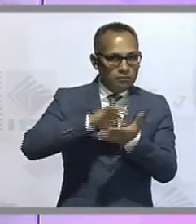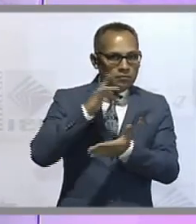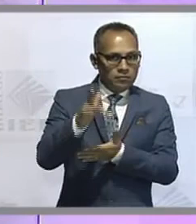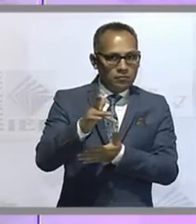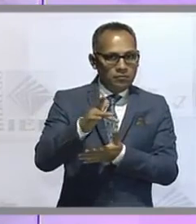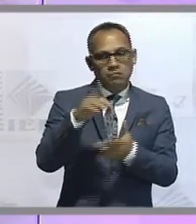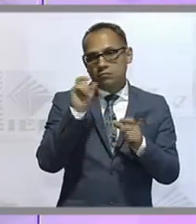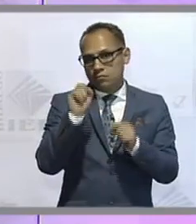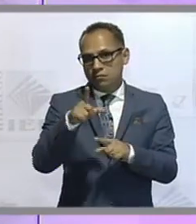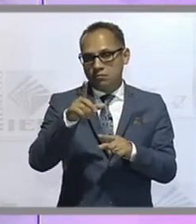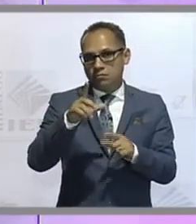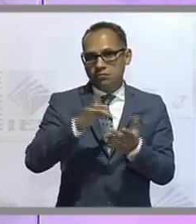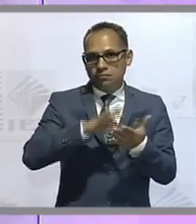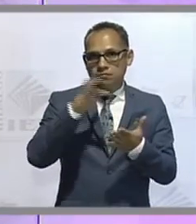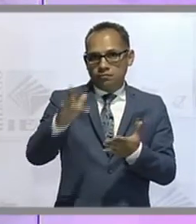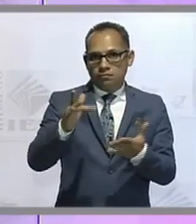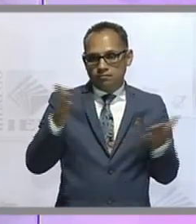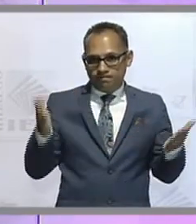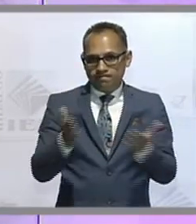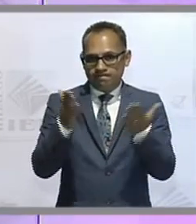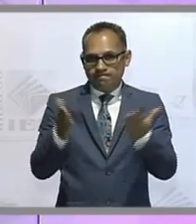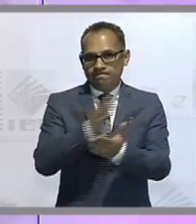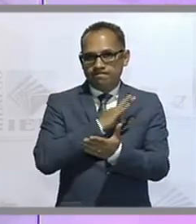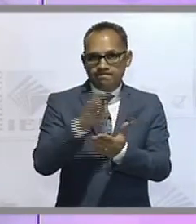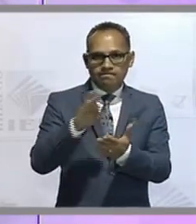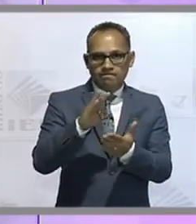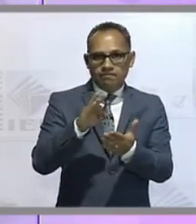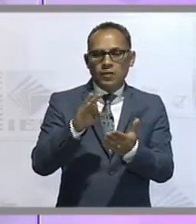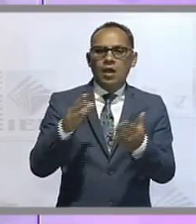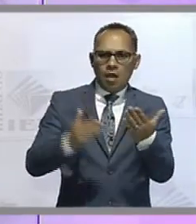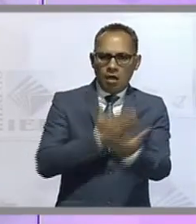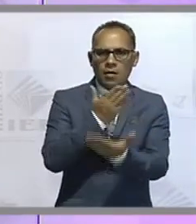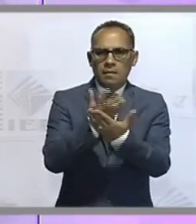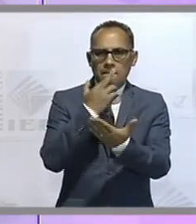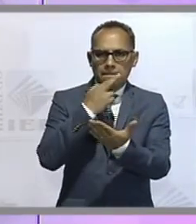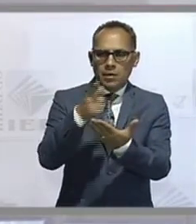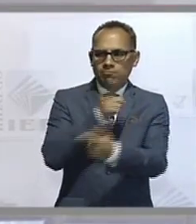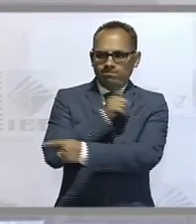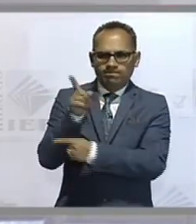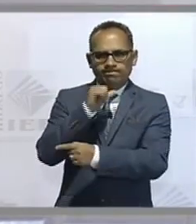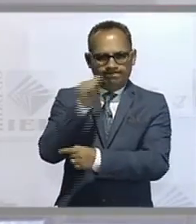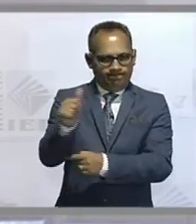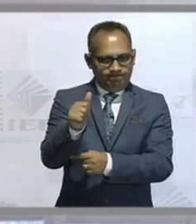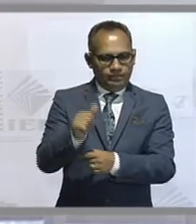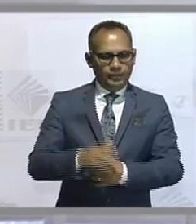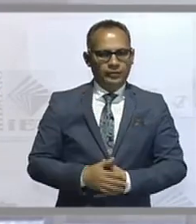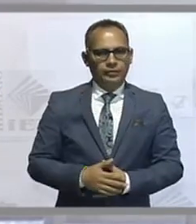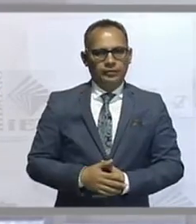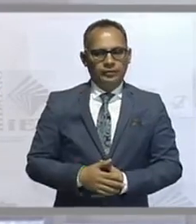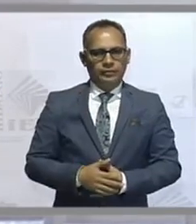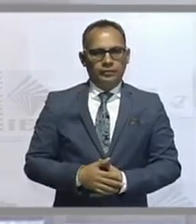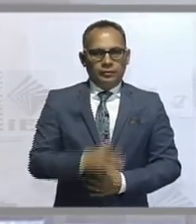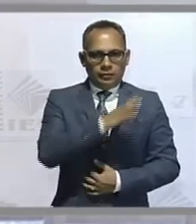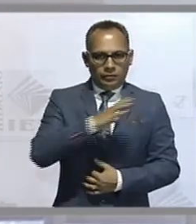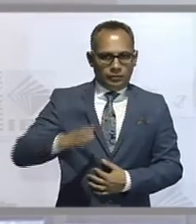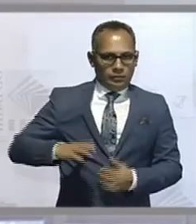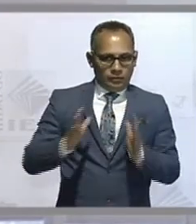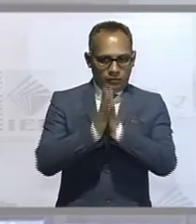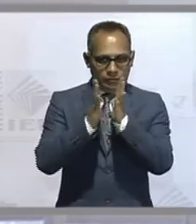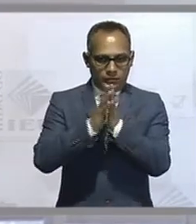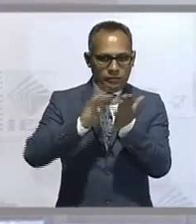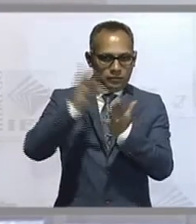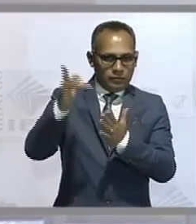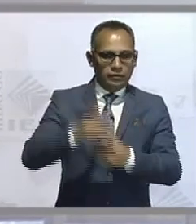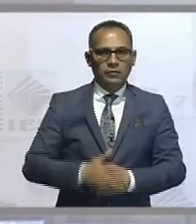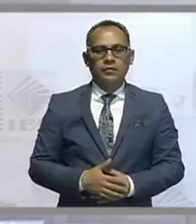ayudarnos a hacer una campaña de propuestas no de ofensas gracias candidato por su participación con esta